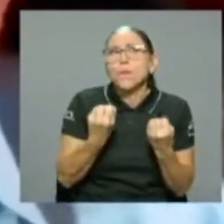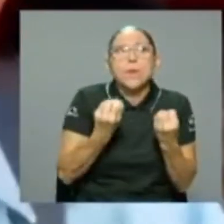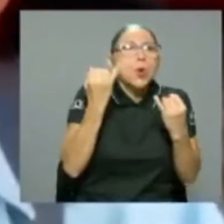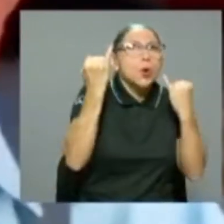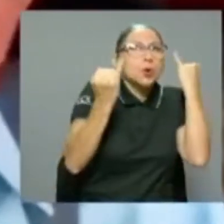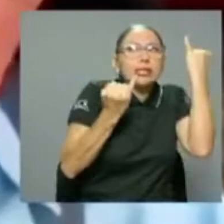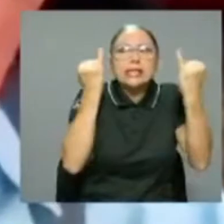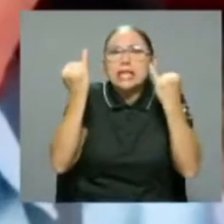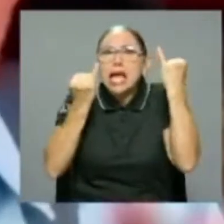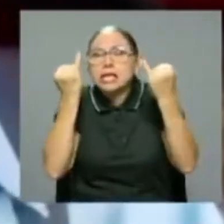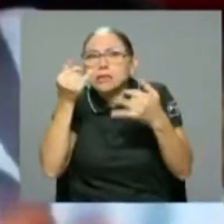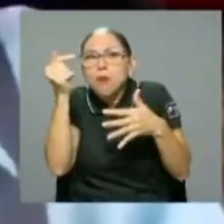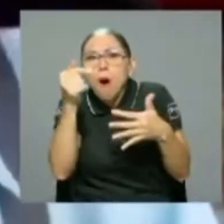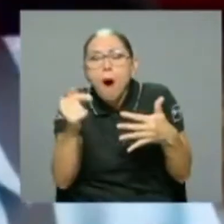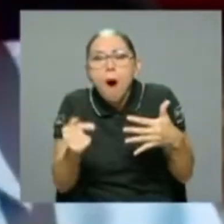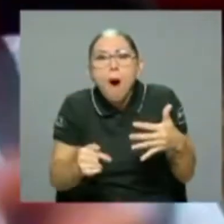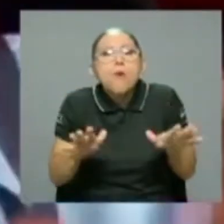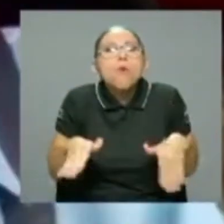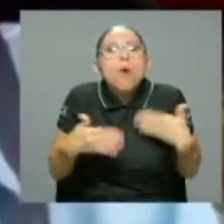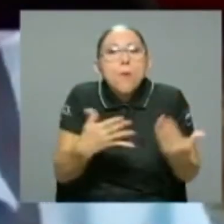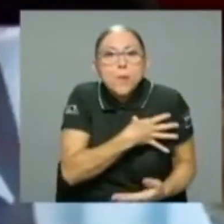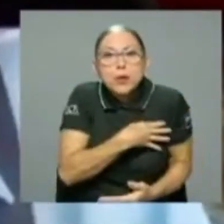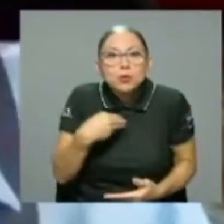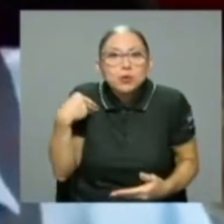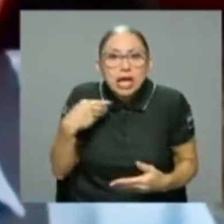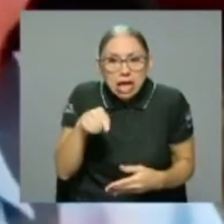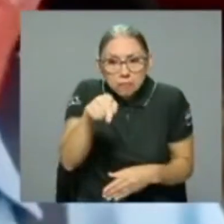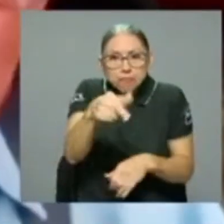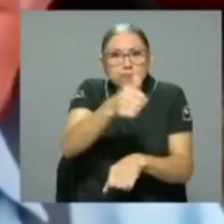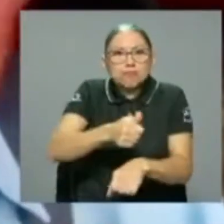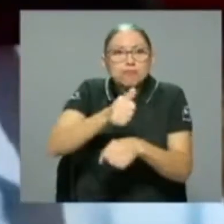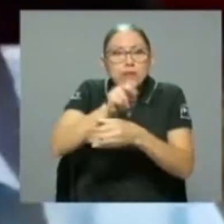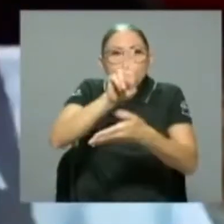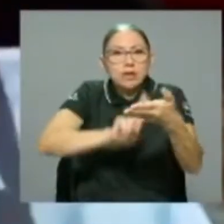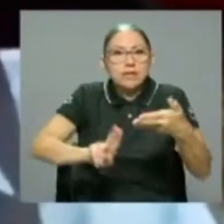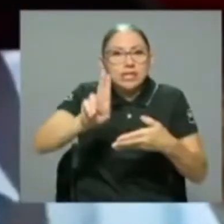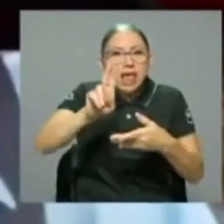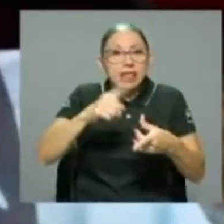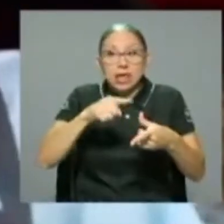universidad. Entonces el clima era propicio para